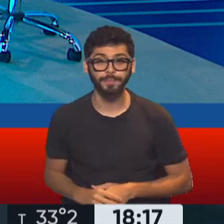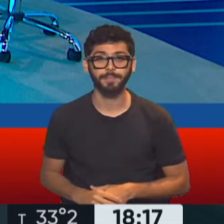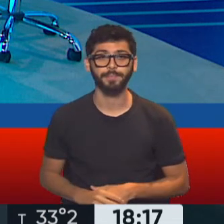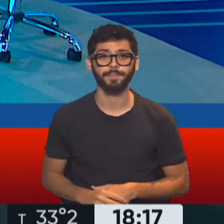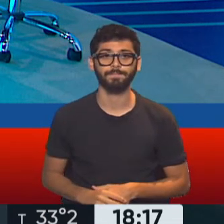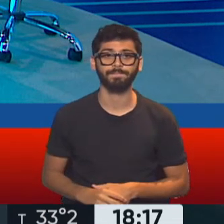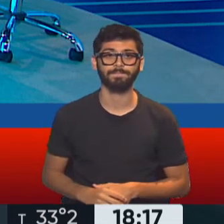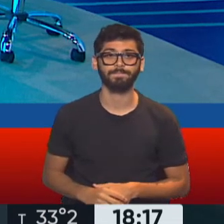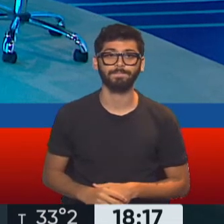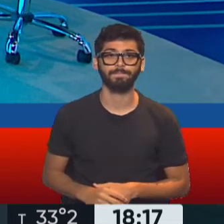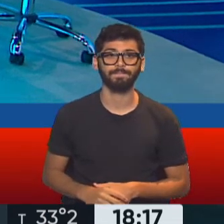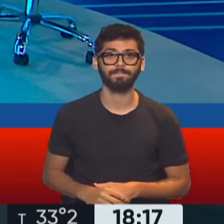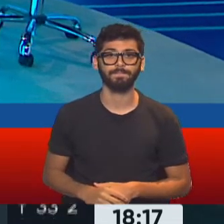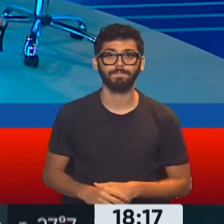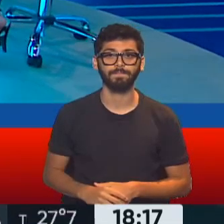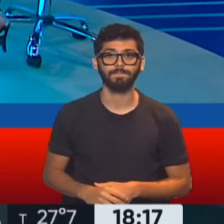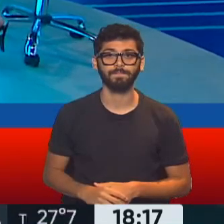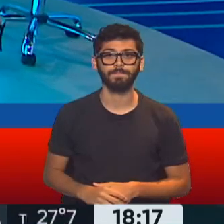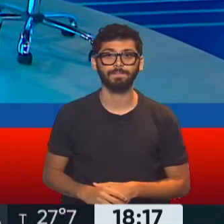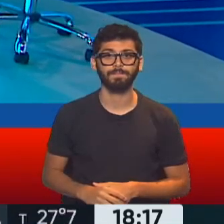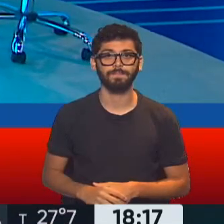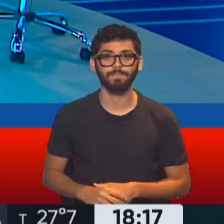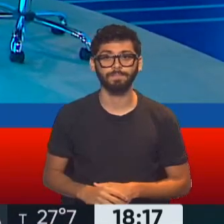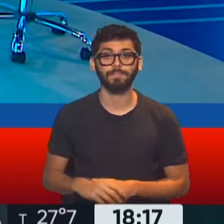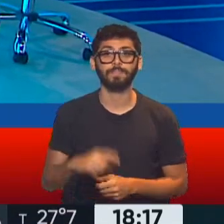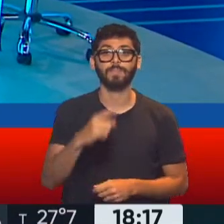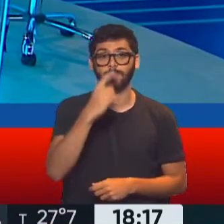Patriada. Hola, Fabián, buen día. ¿Qué tal? Buenos días, Gabriela.